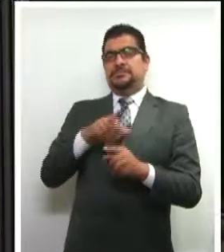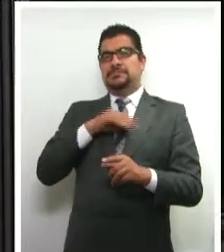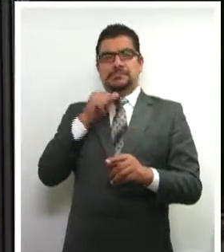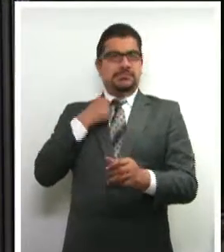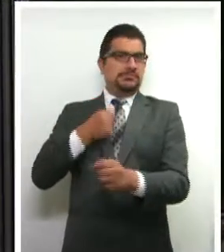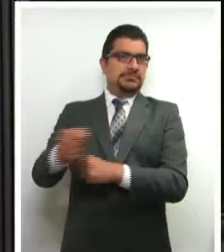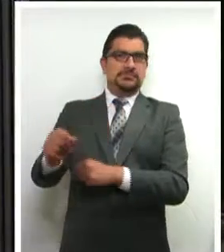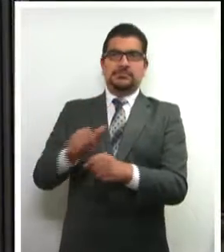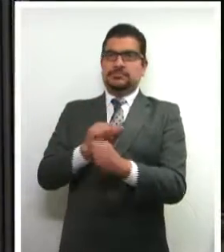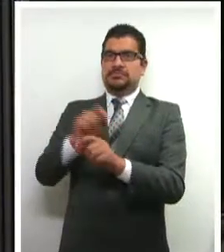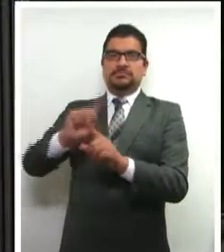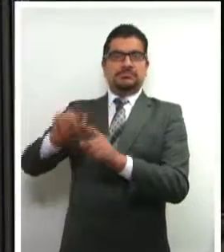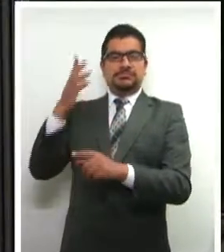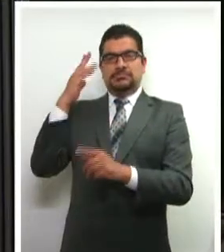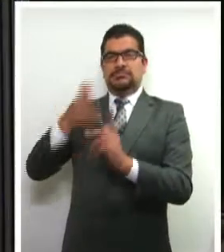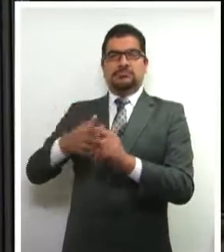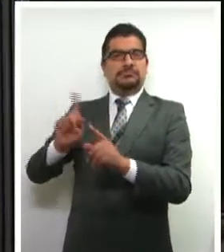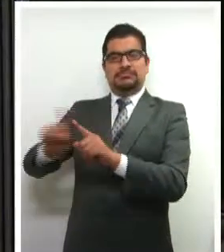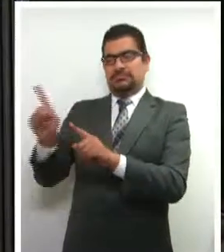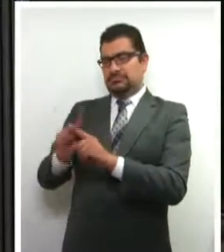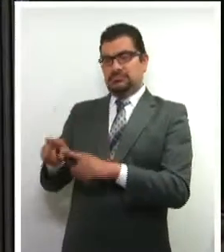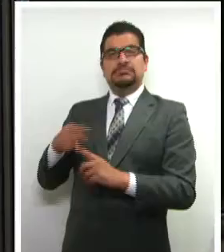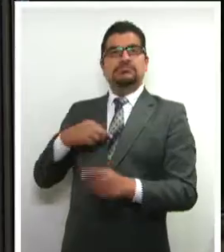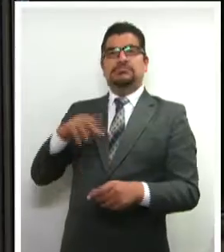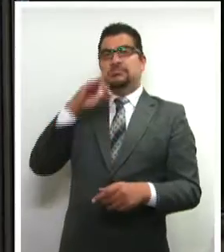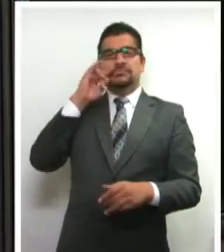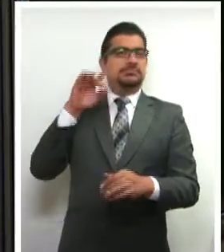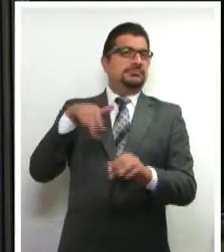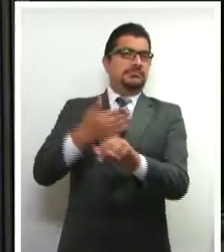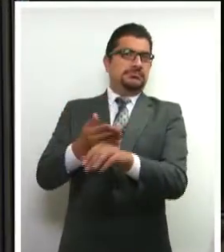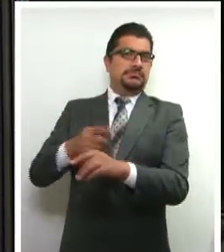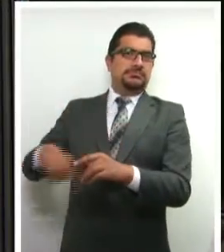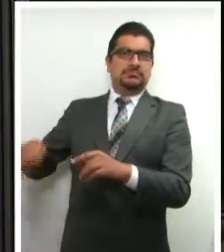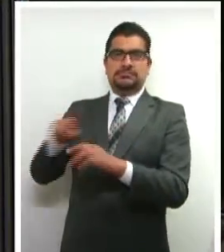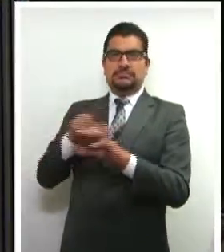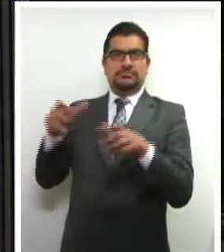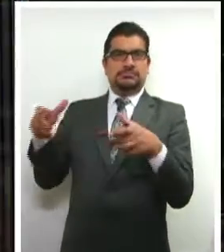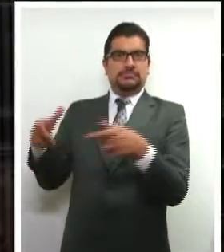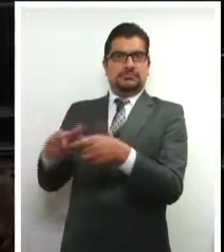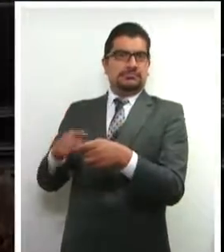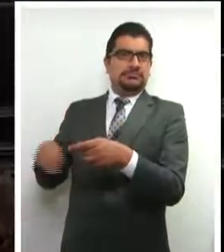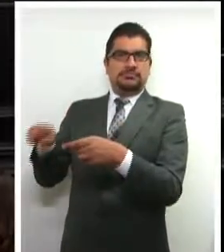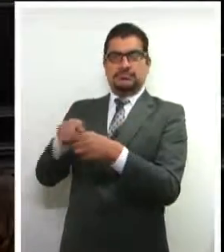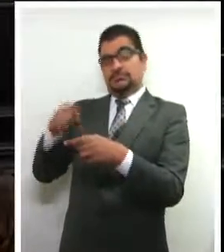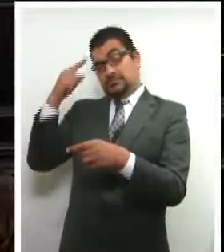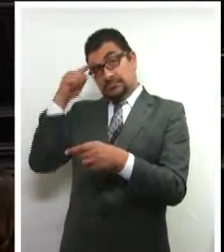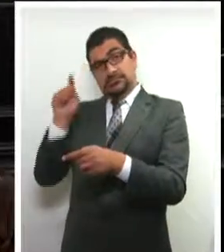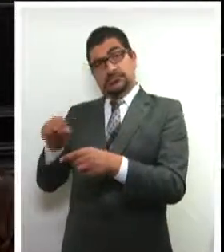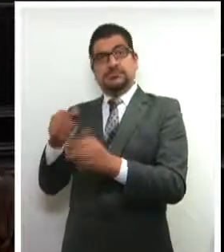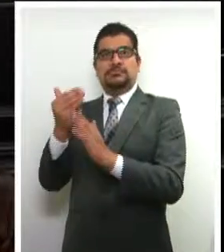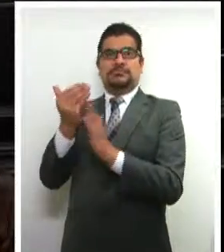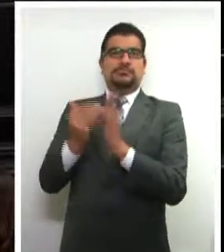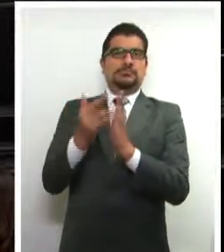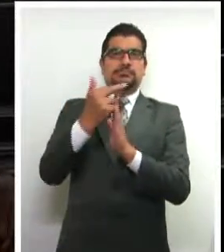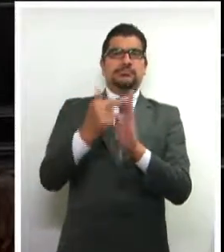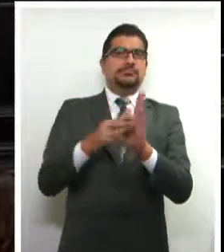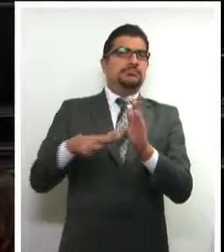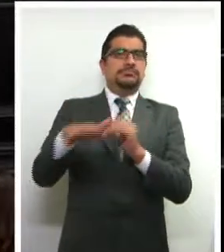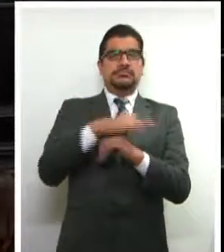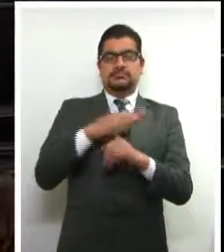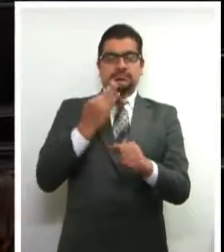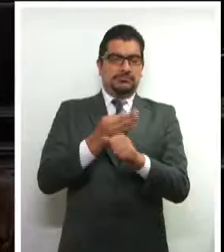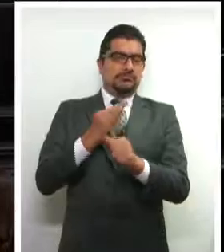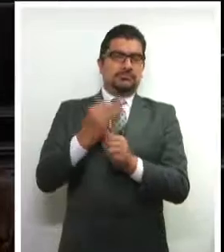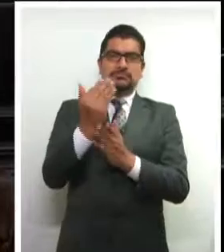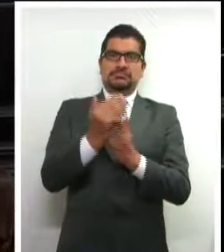o cualquier formas conexas de intolerancia que reexaminen a las medidas vigentes para enmendar o